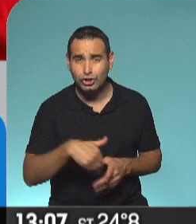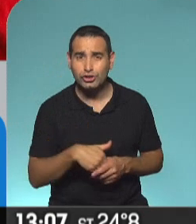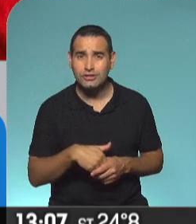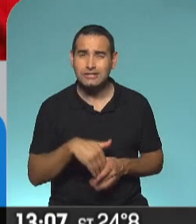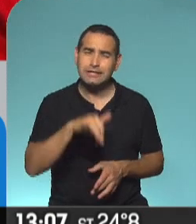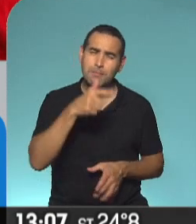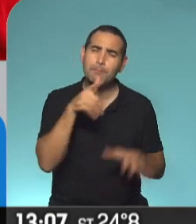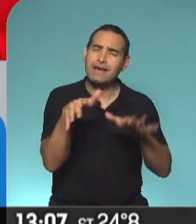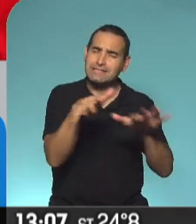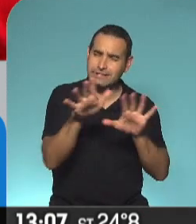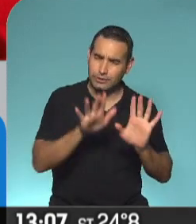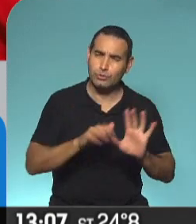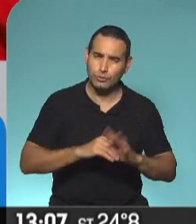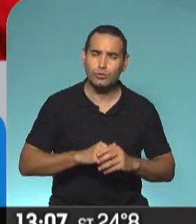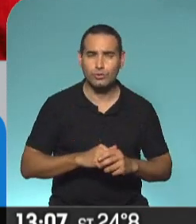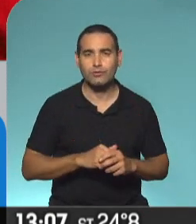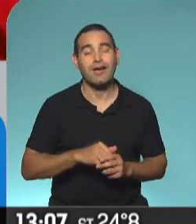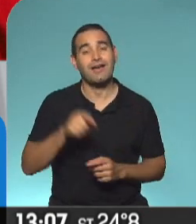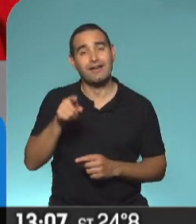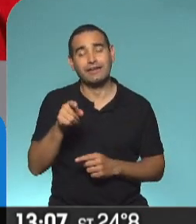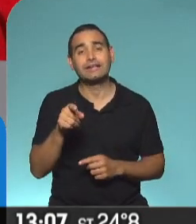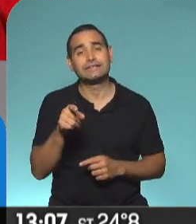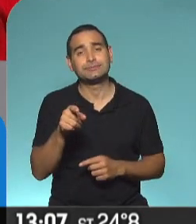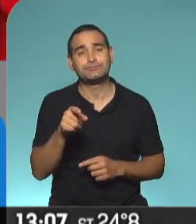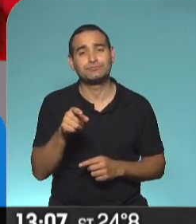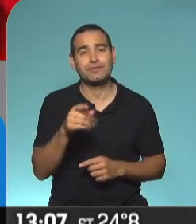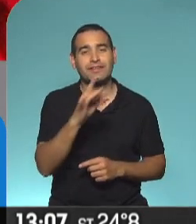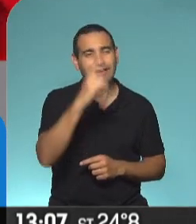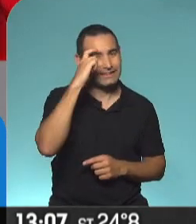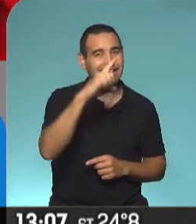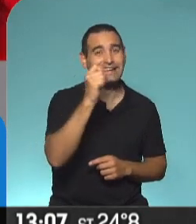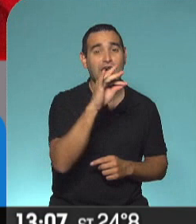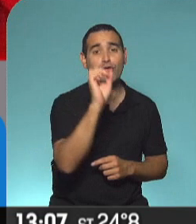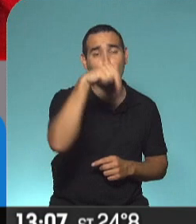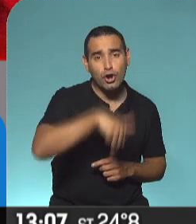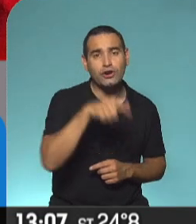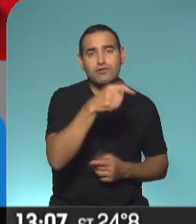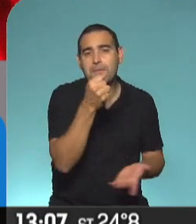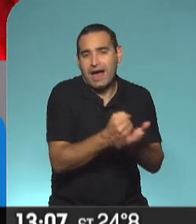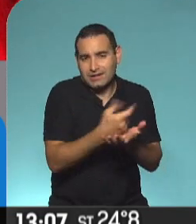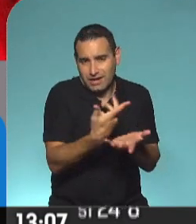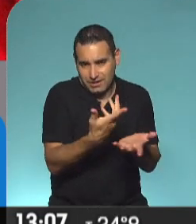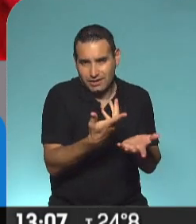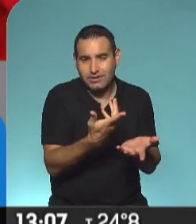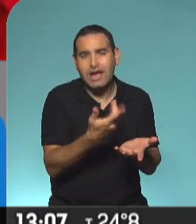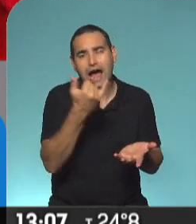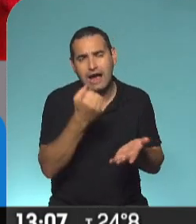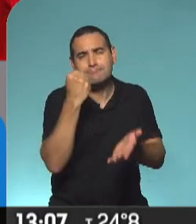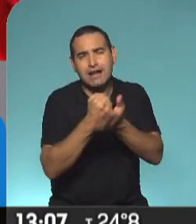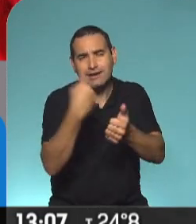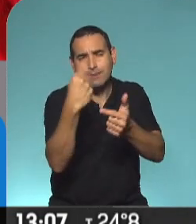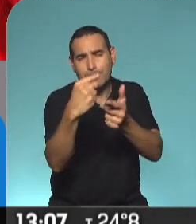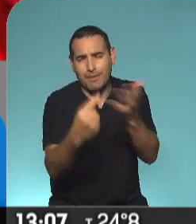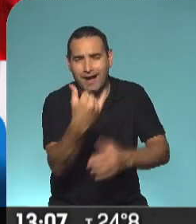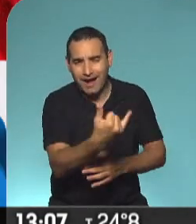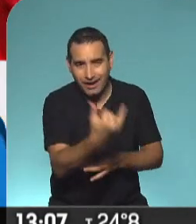Es parecido, sí. Uh-huh. En este caso se puede hacer, el Decadrón es una marca comercial. Sí, claro. Hay varias marcas